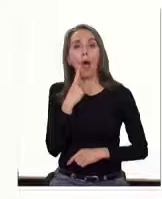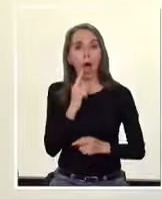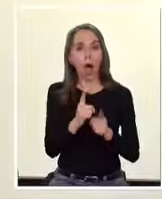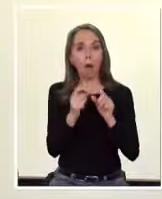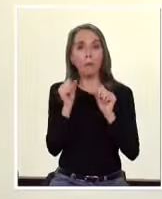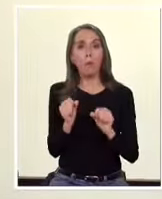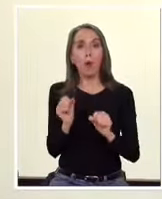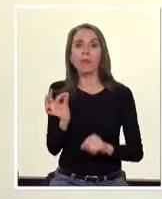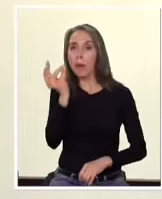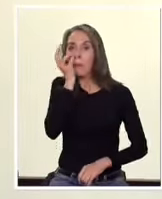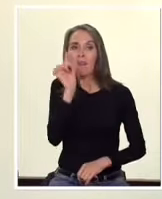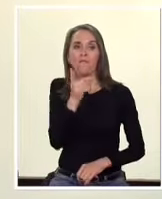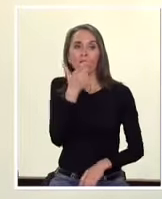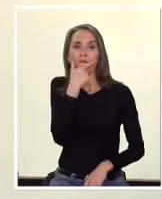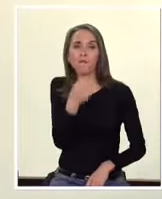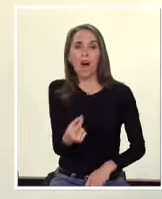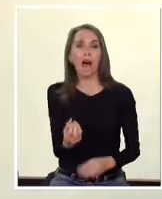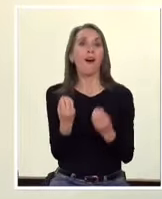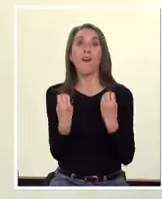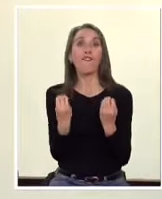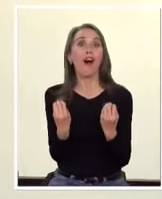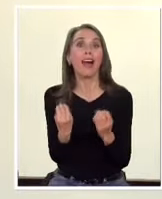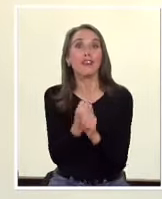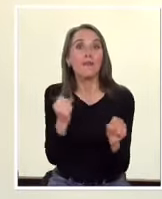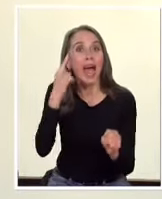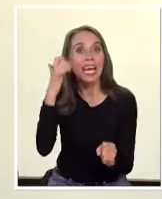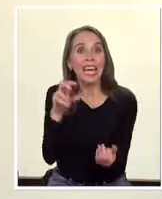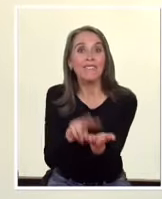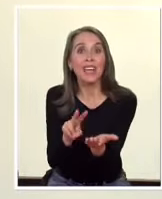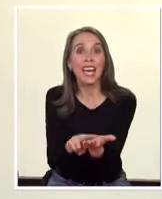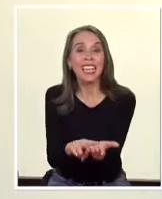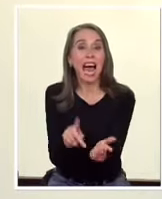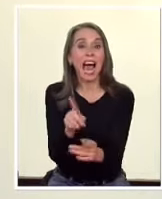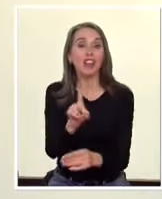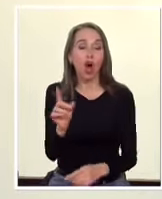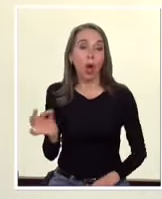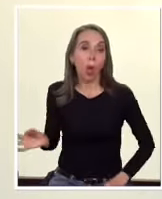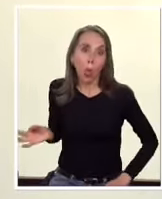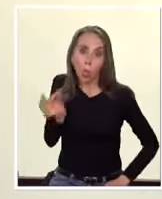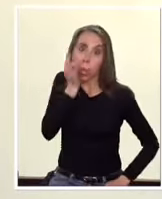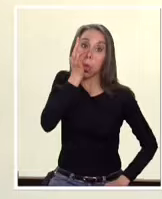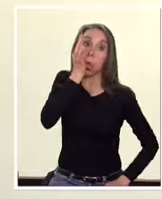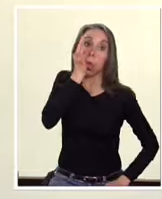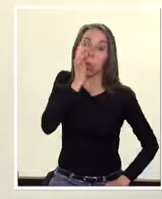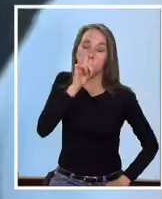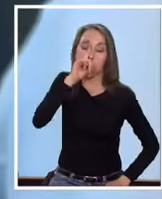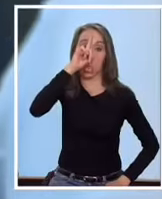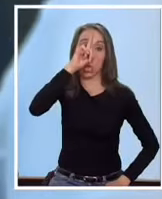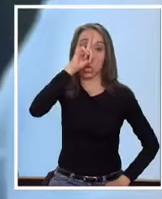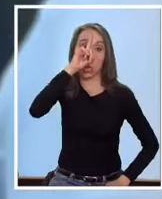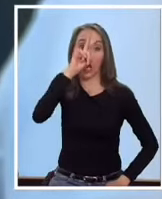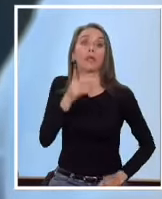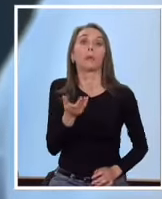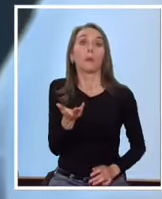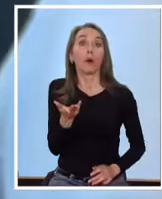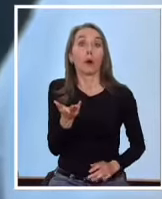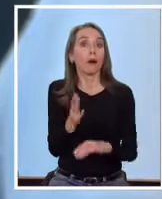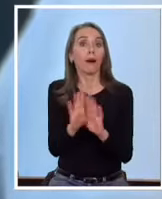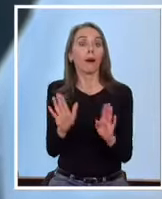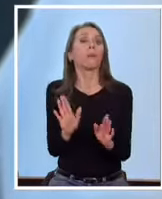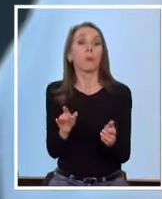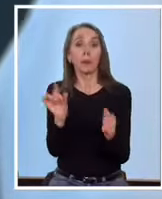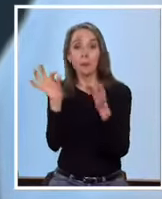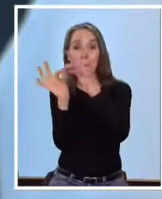PCR. Es demasiado fácil, es demasiado bueno para ser real. O sea, imagínate, no te tienen que meter el palo por la nariz, simplemente